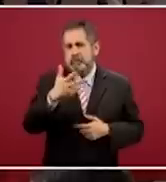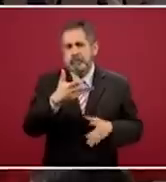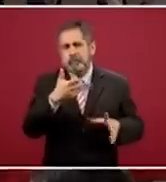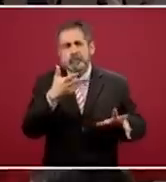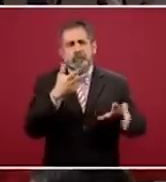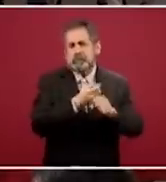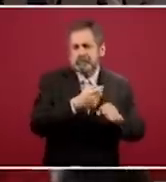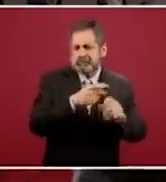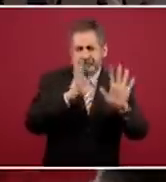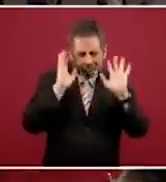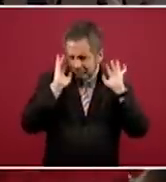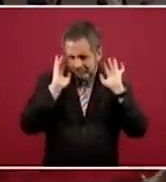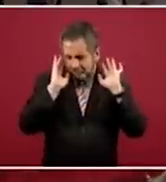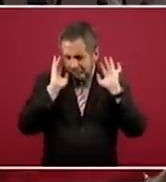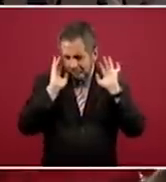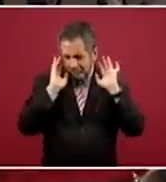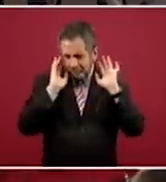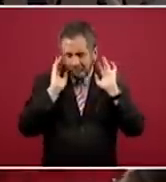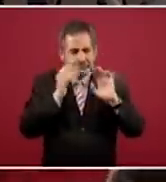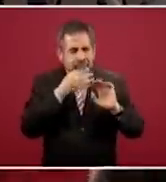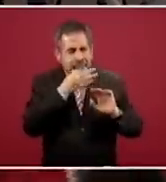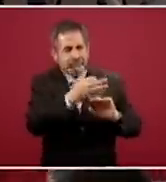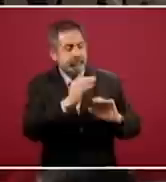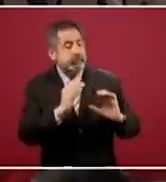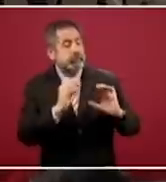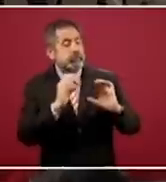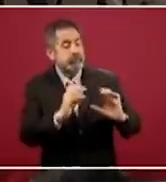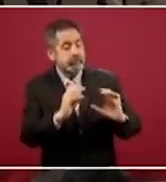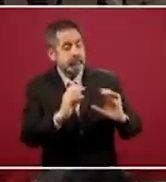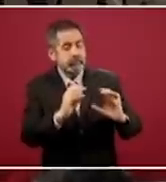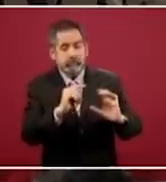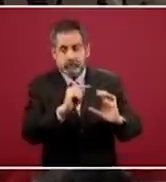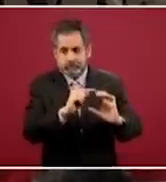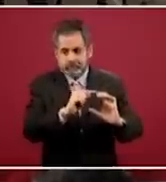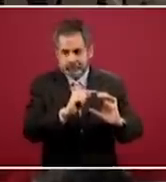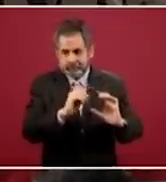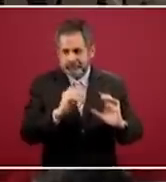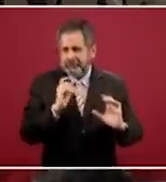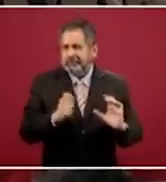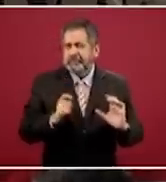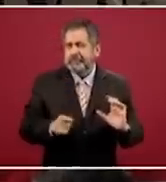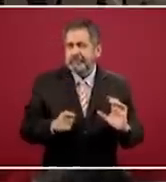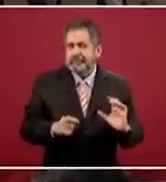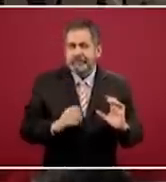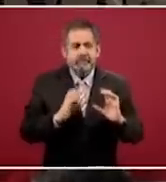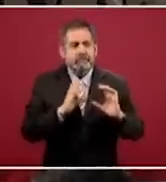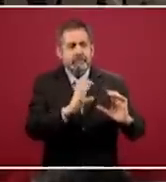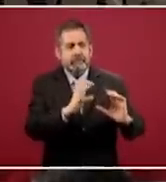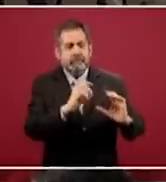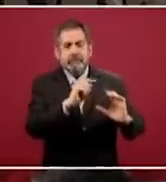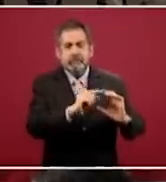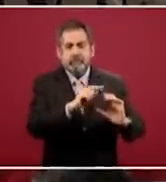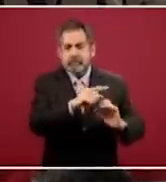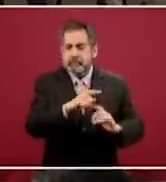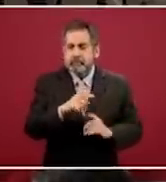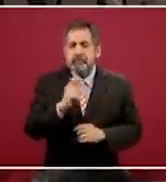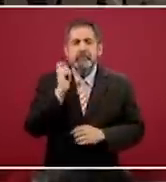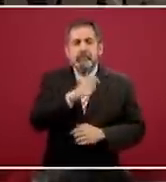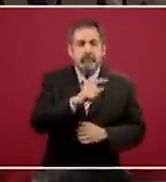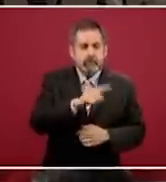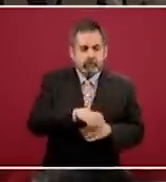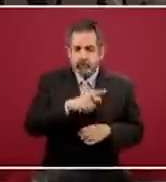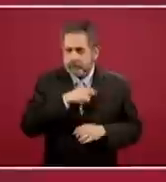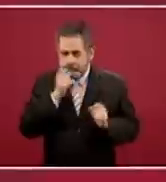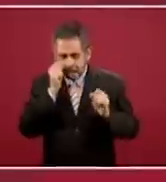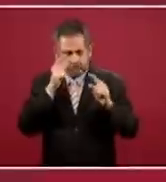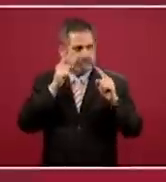choque, etcétera. Pero el cuídate, en ese ejemplo que estoy diciendo, lo que nos lleva es a estar atentos.